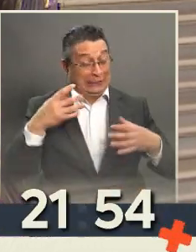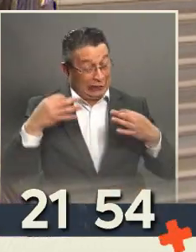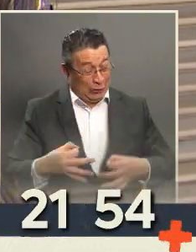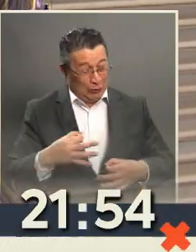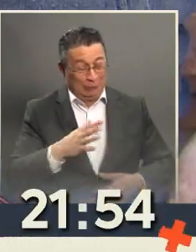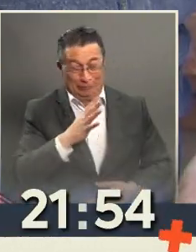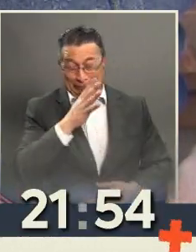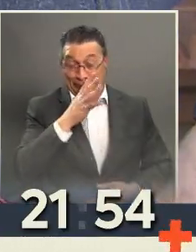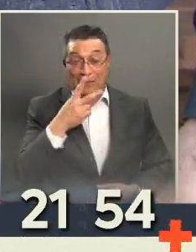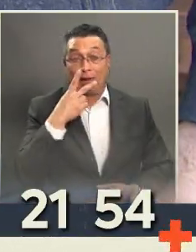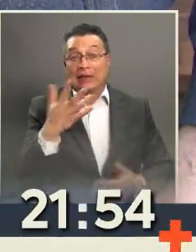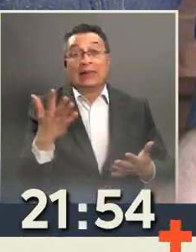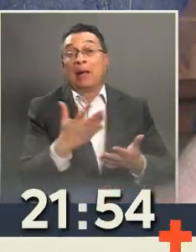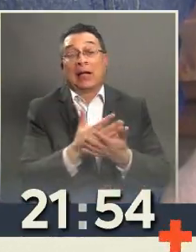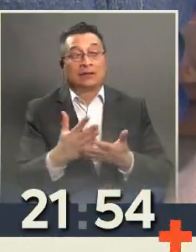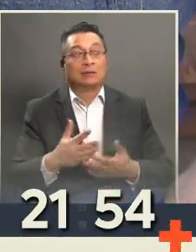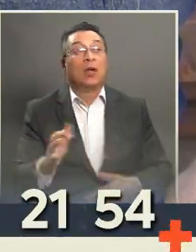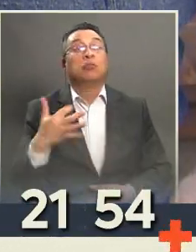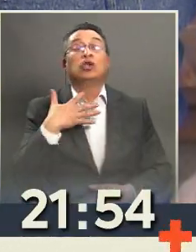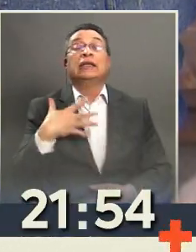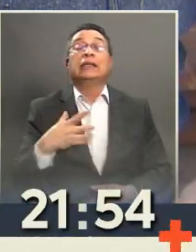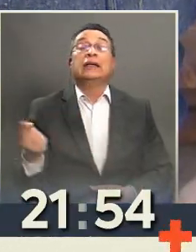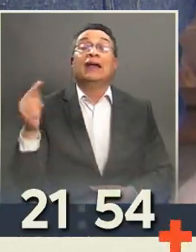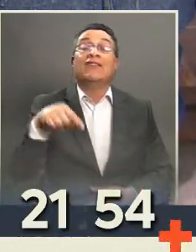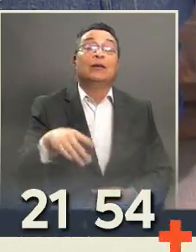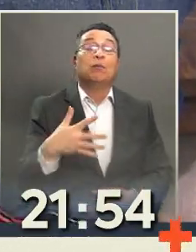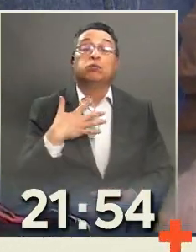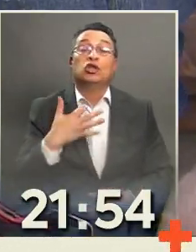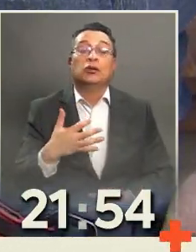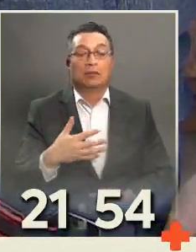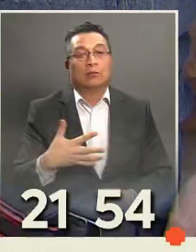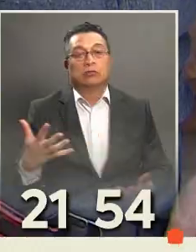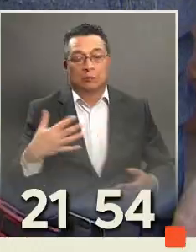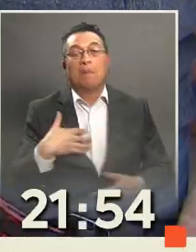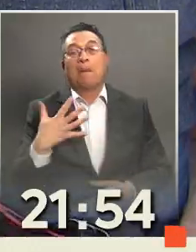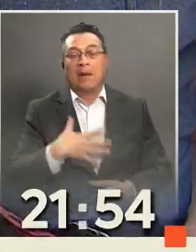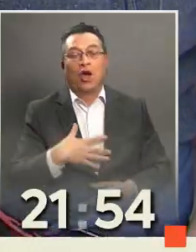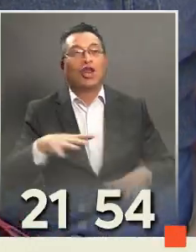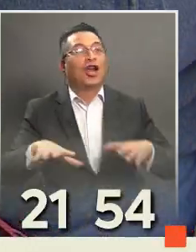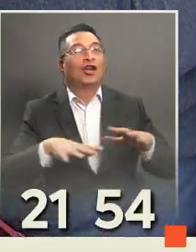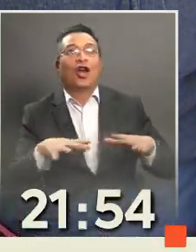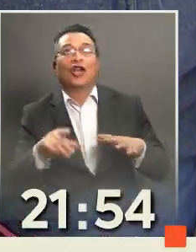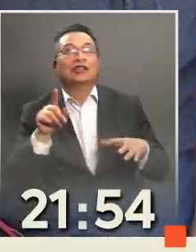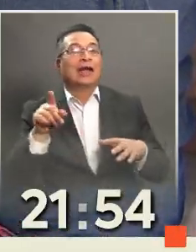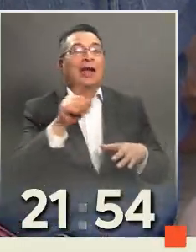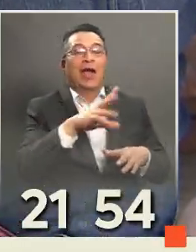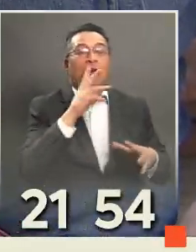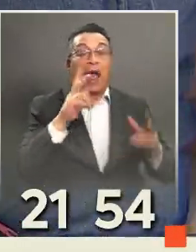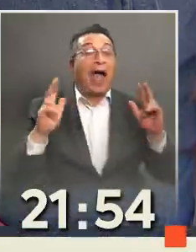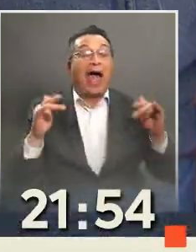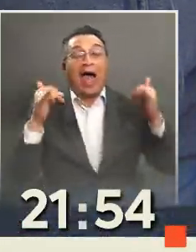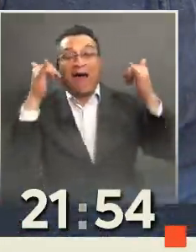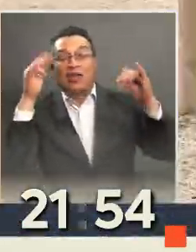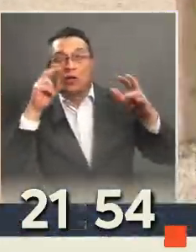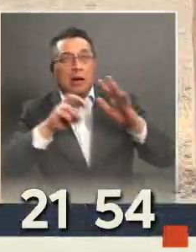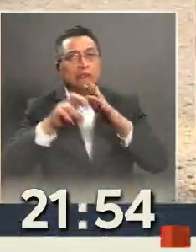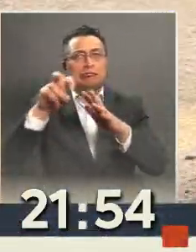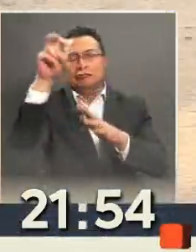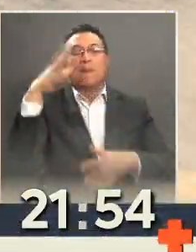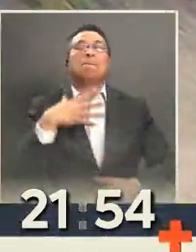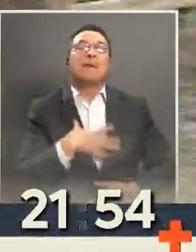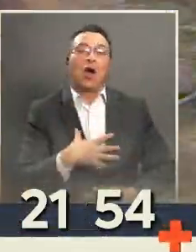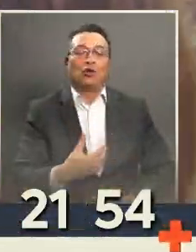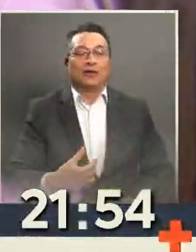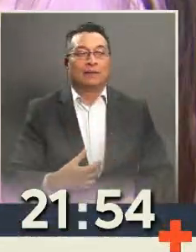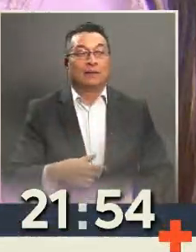a ver cómo resulta. ¿Por qué querías venir para acá? Porque me gustan las cosas como de aventura y de escalar y cosas. Gustavo y